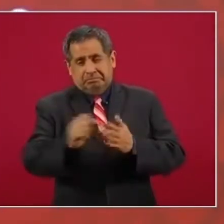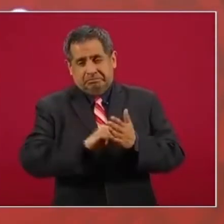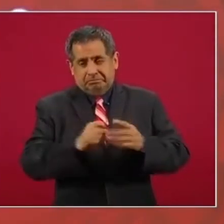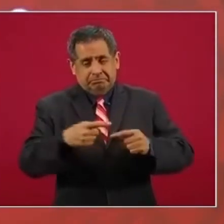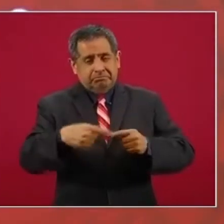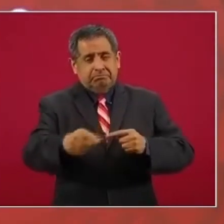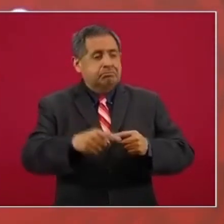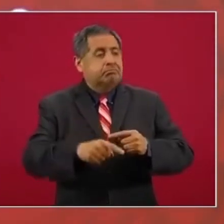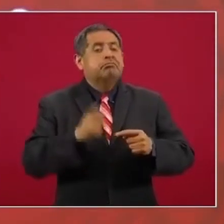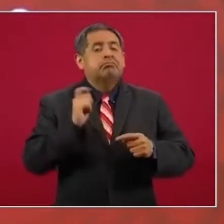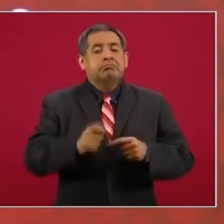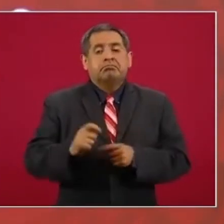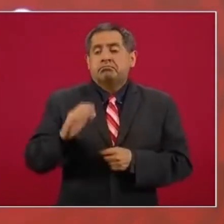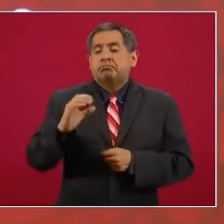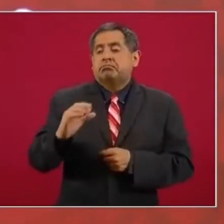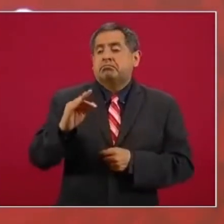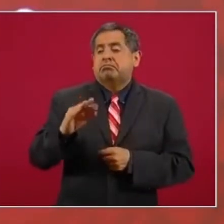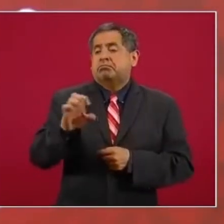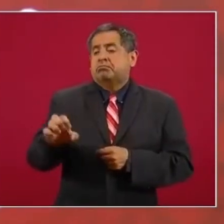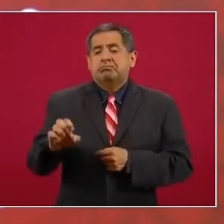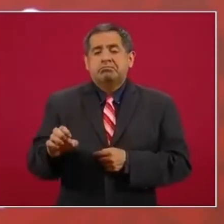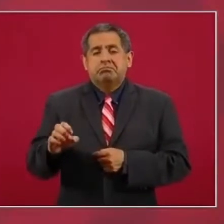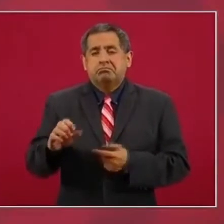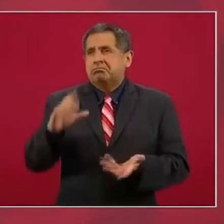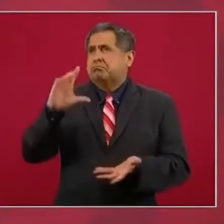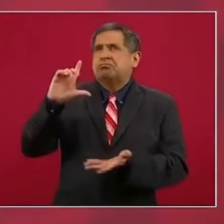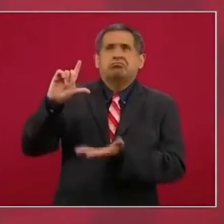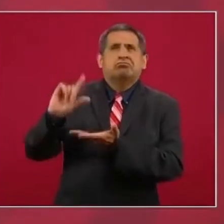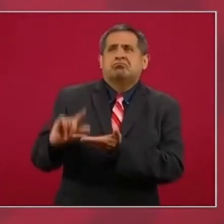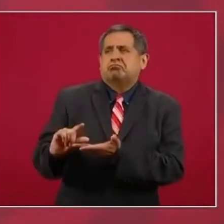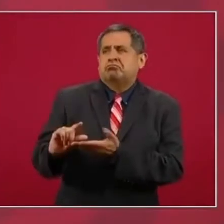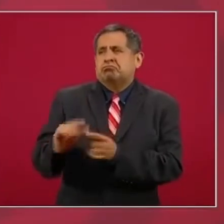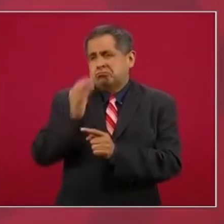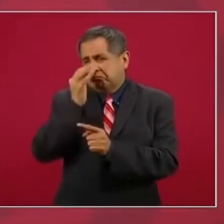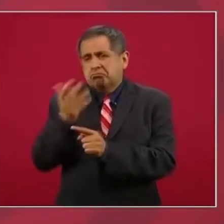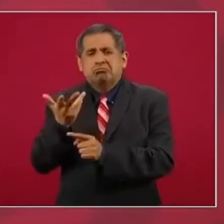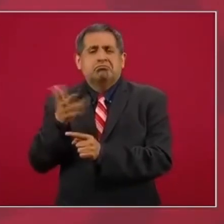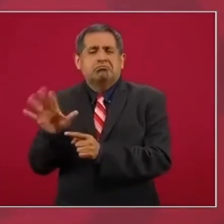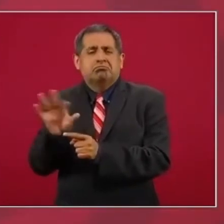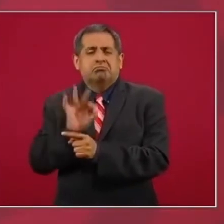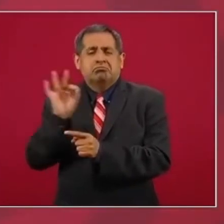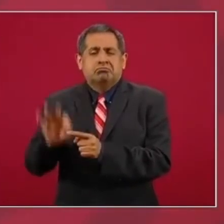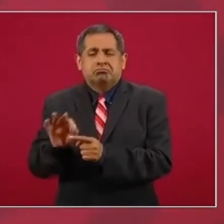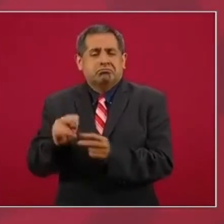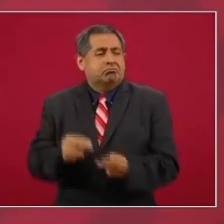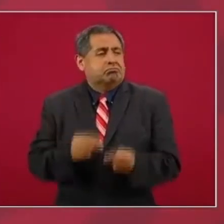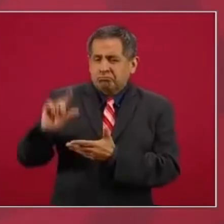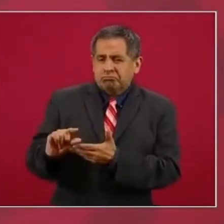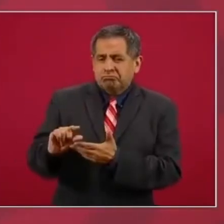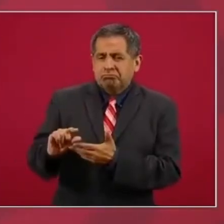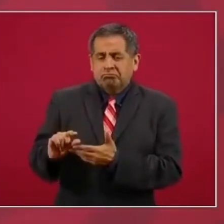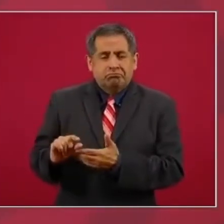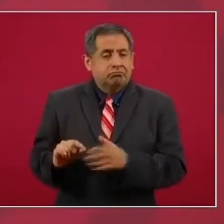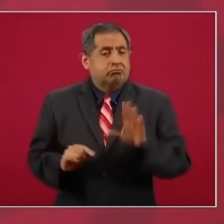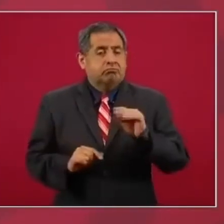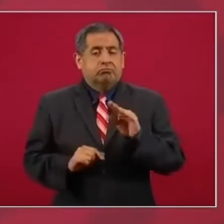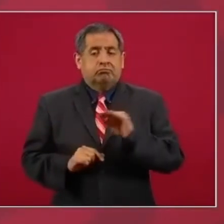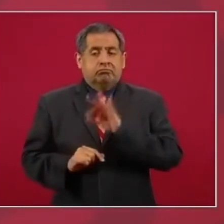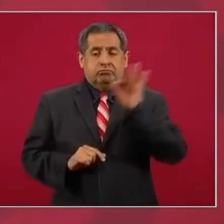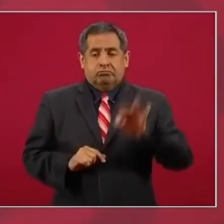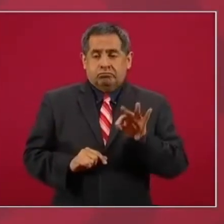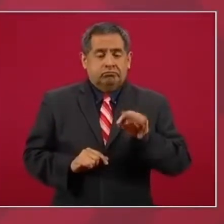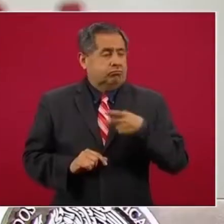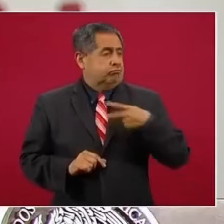sexenio, la Comisión Federal iba a estar produciendo cuando mucho el 10% de la energía eléctrica y el